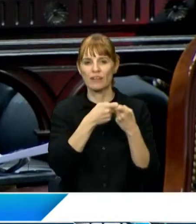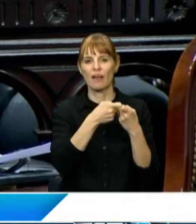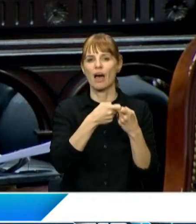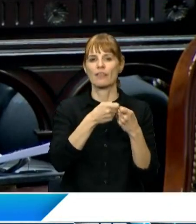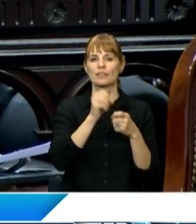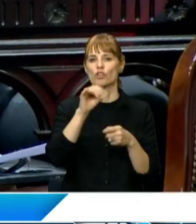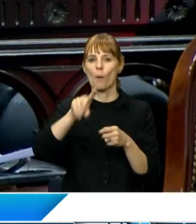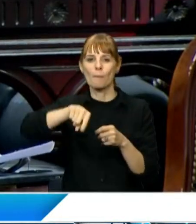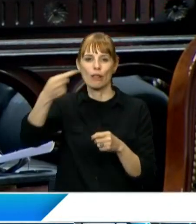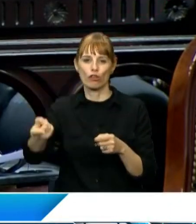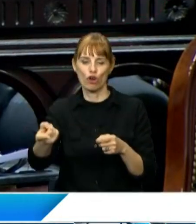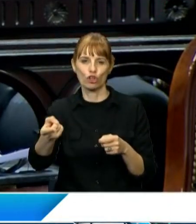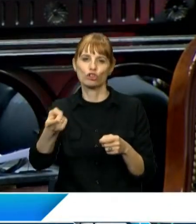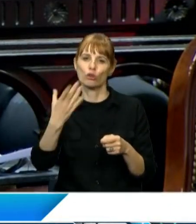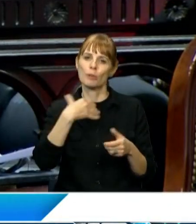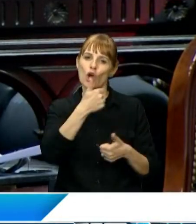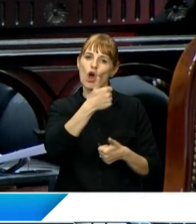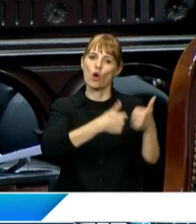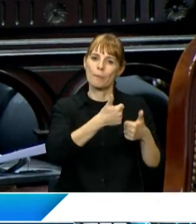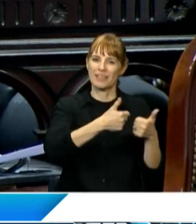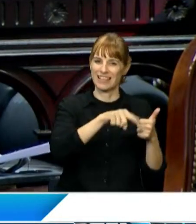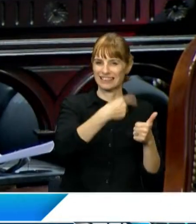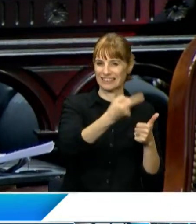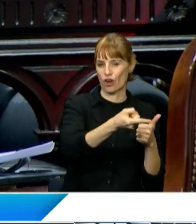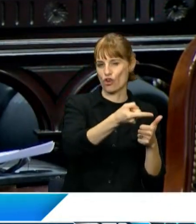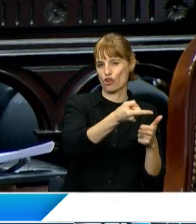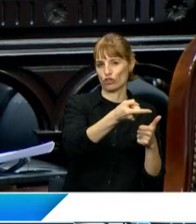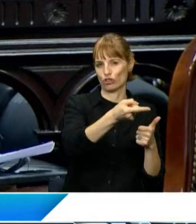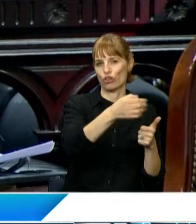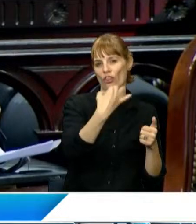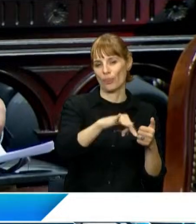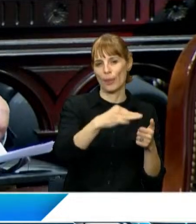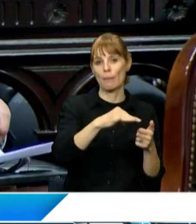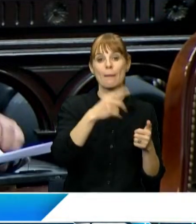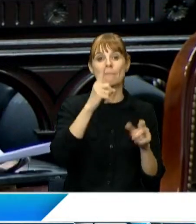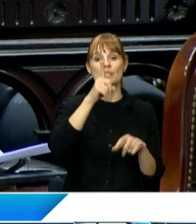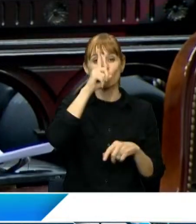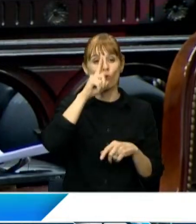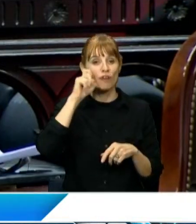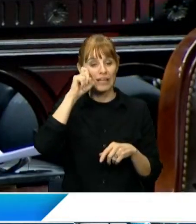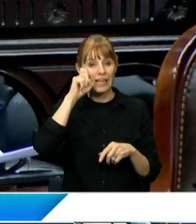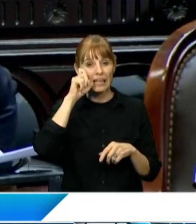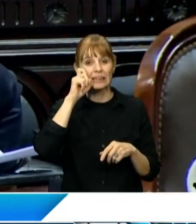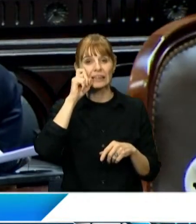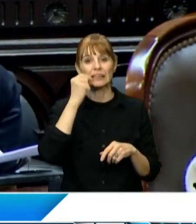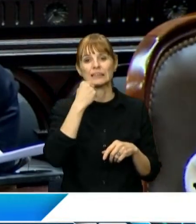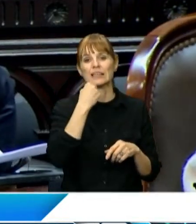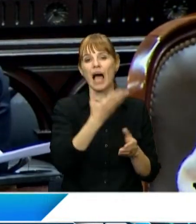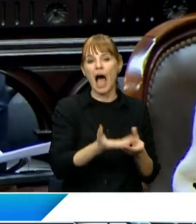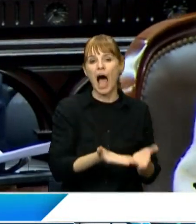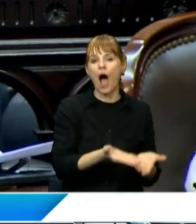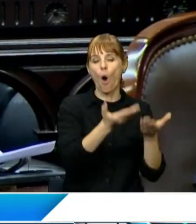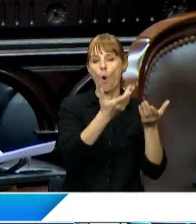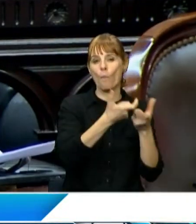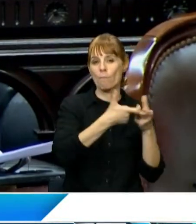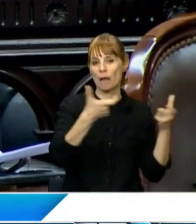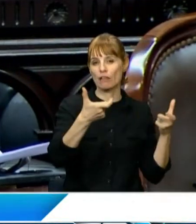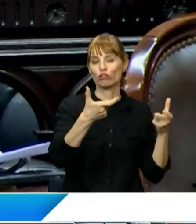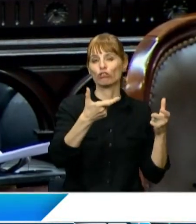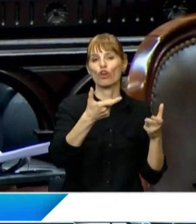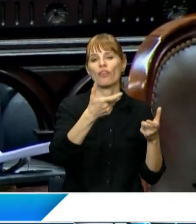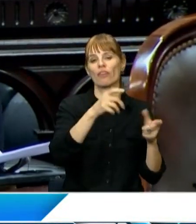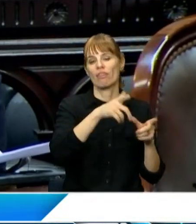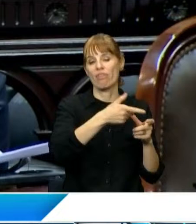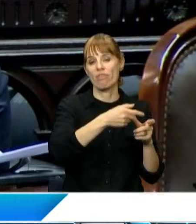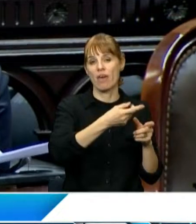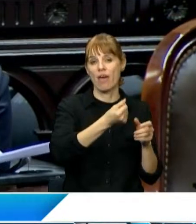competitivo con la región para que no vuelva a pasar que cuando Alberto Fernández hizo ese famoso aumento de bienes personales, los argentinos y las